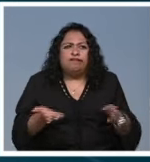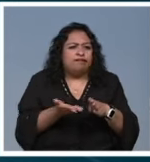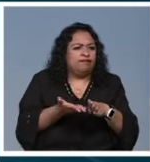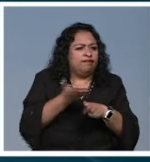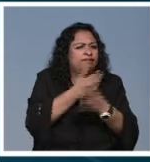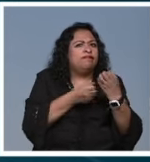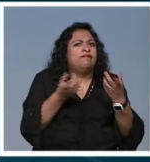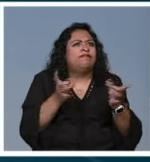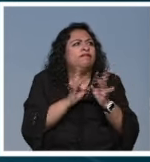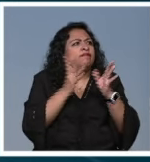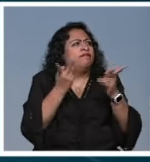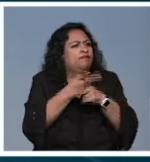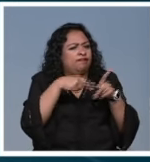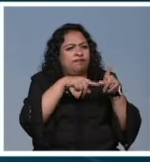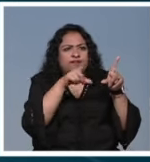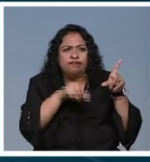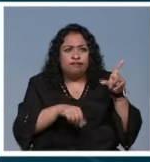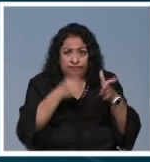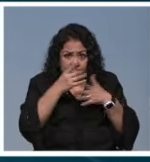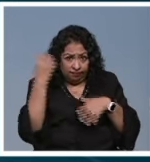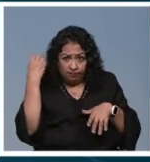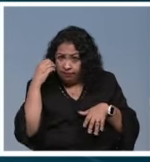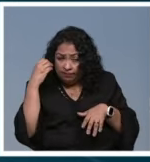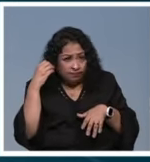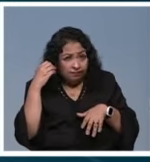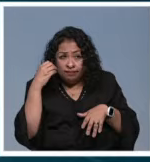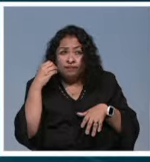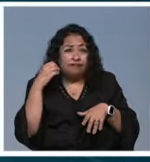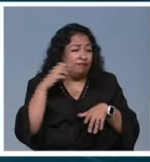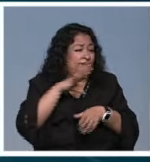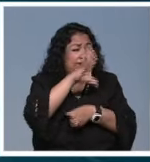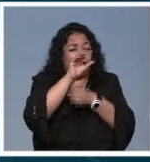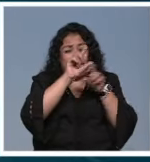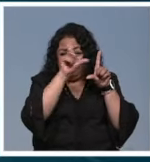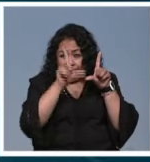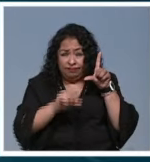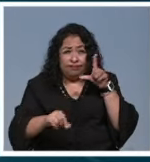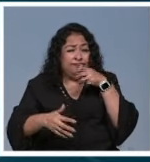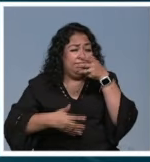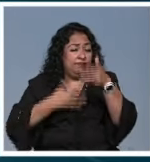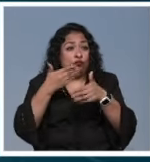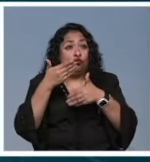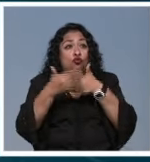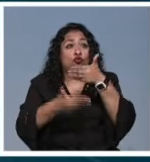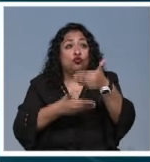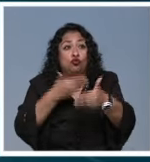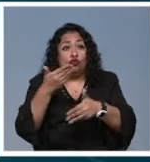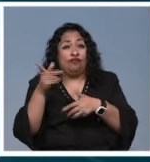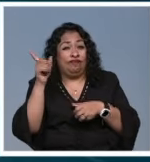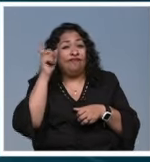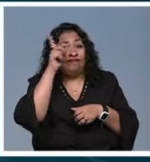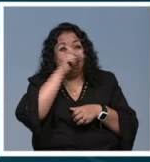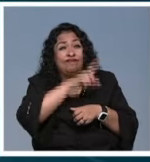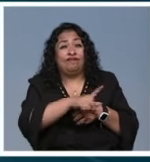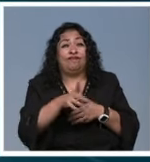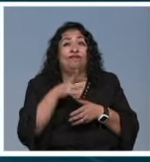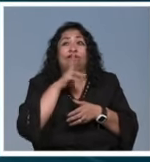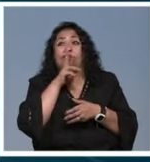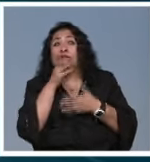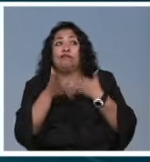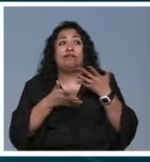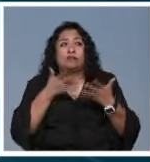ese momento en México, porque no solo fue Oaxaca, sino el país entero estaba entrando en un proceso muy difícil, muy